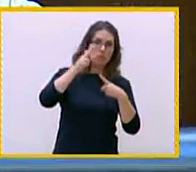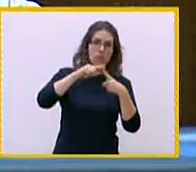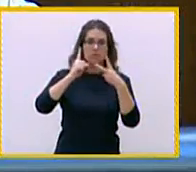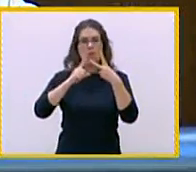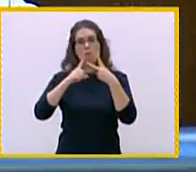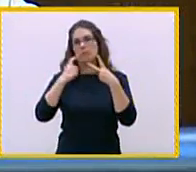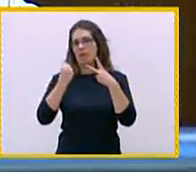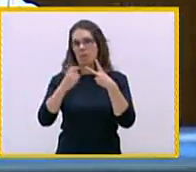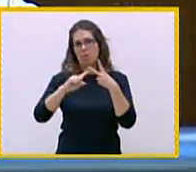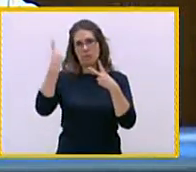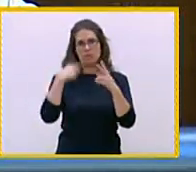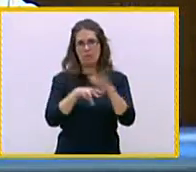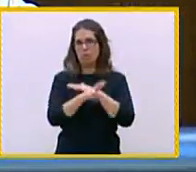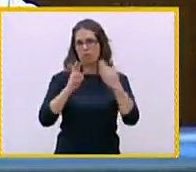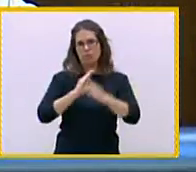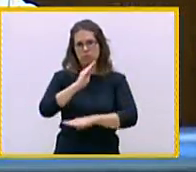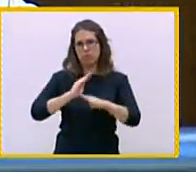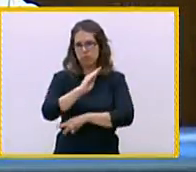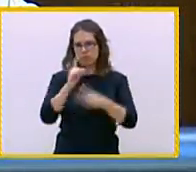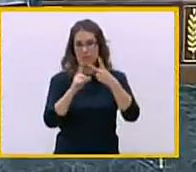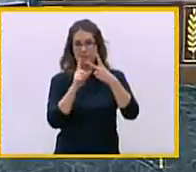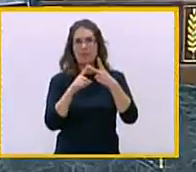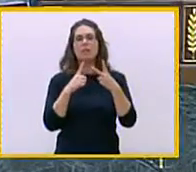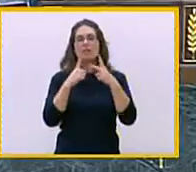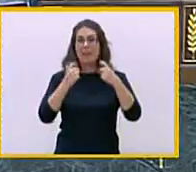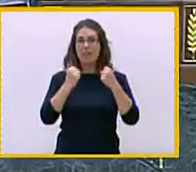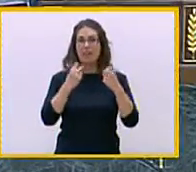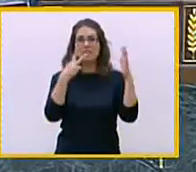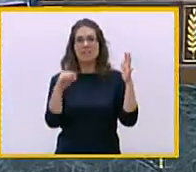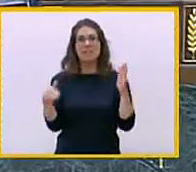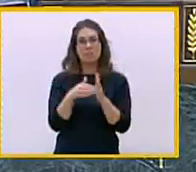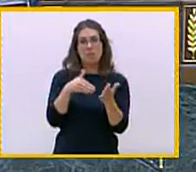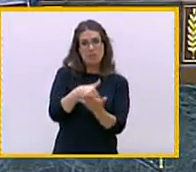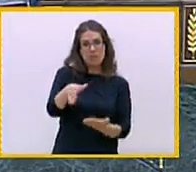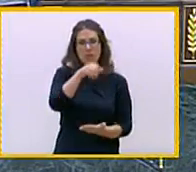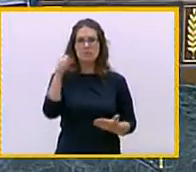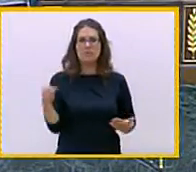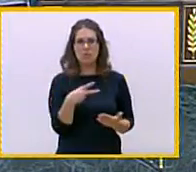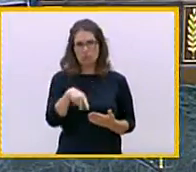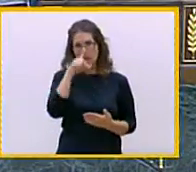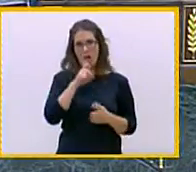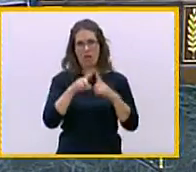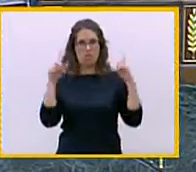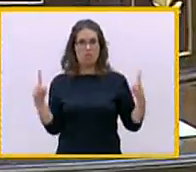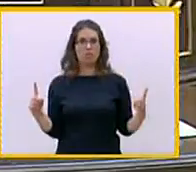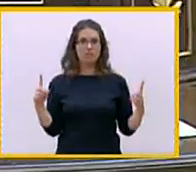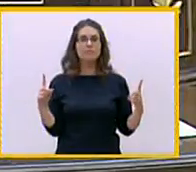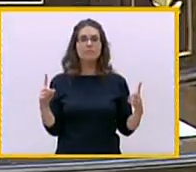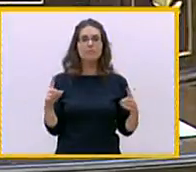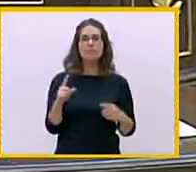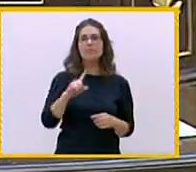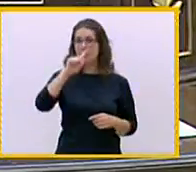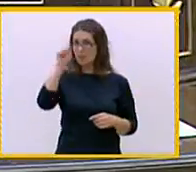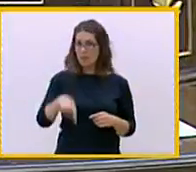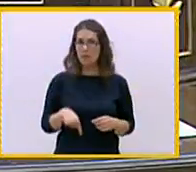de recursos, más de 70.000 millones de euros en este ejercicio. También es el